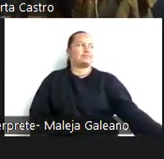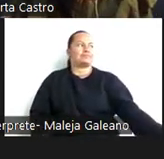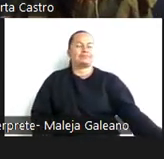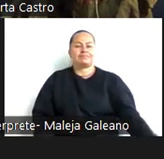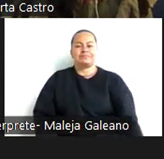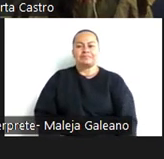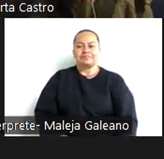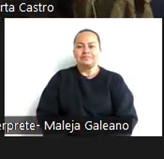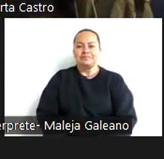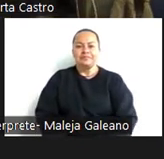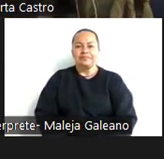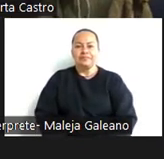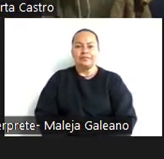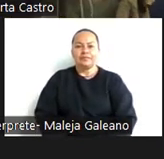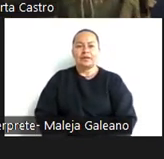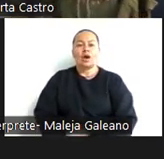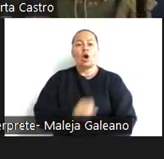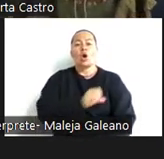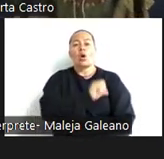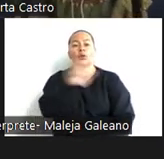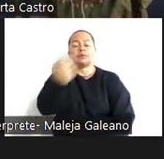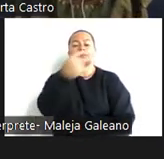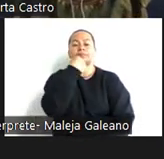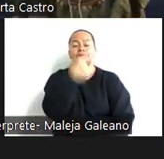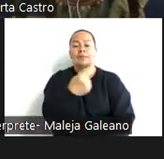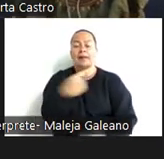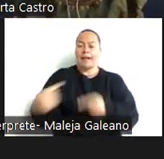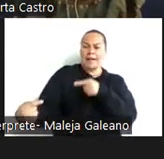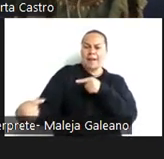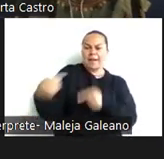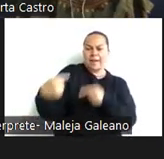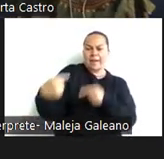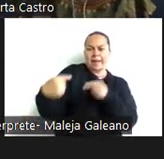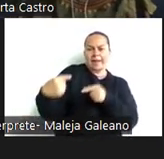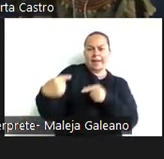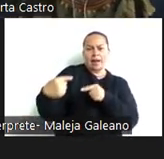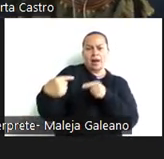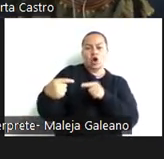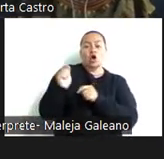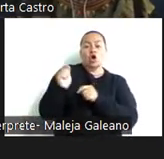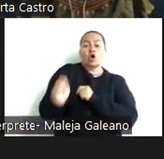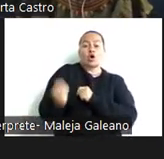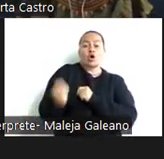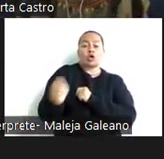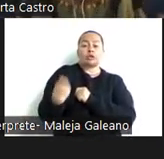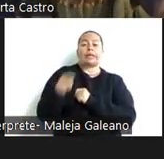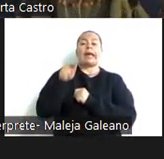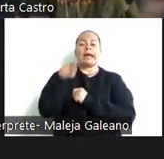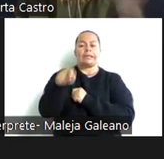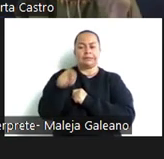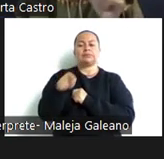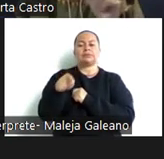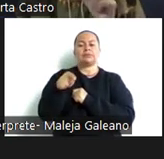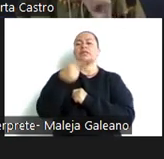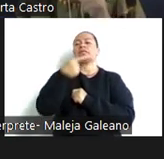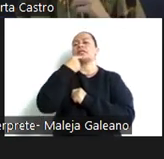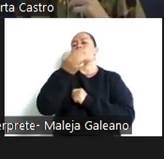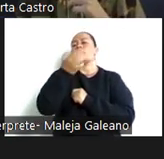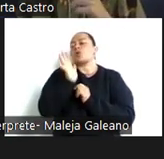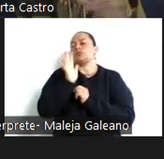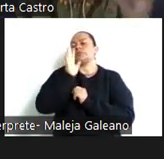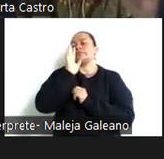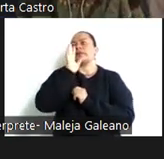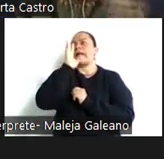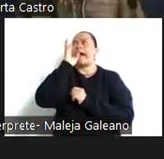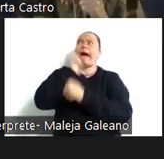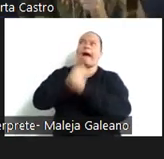eh el debate que genera la corte en estas sentencias y bueno digamos en la década analizada